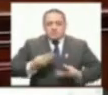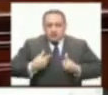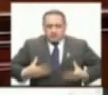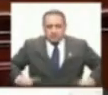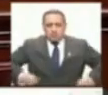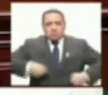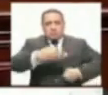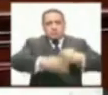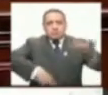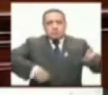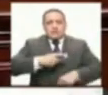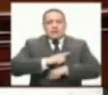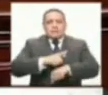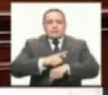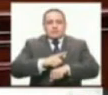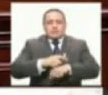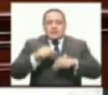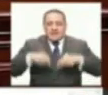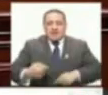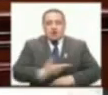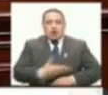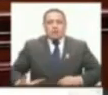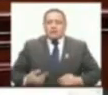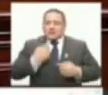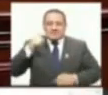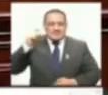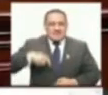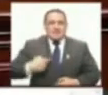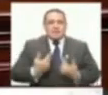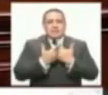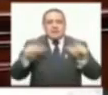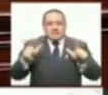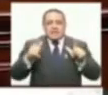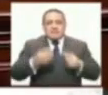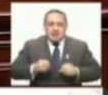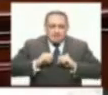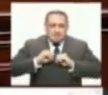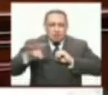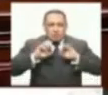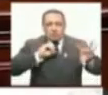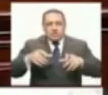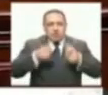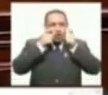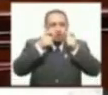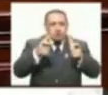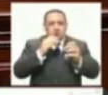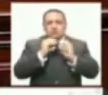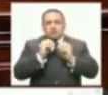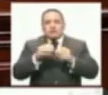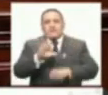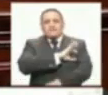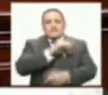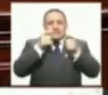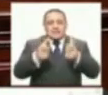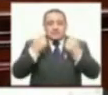riqueza a raudales. El Estado debe tener libertad para promocionar, para vigilar y regular de